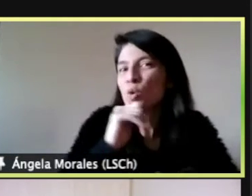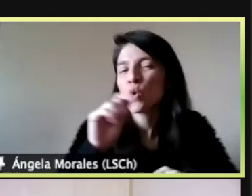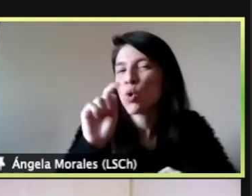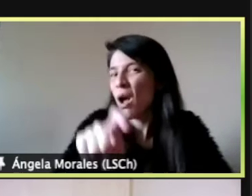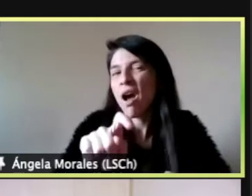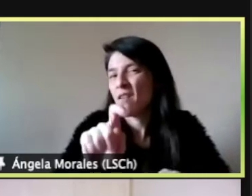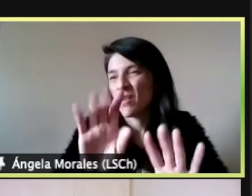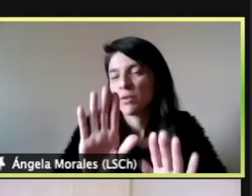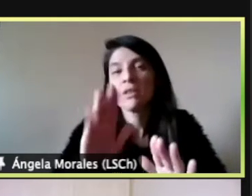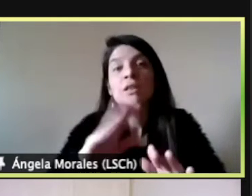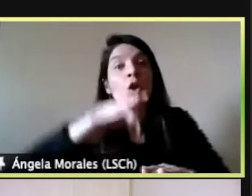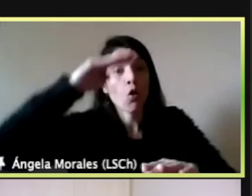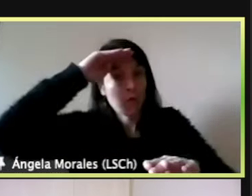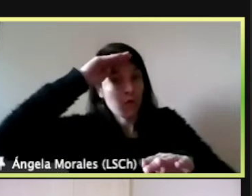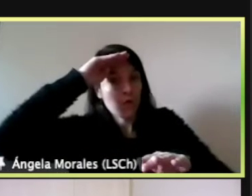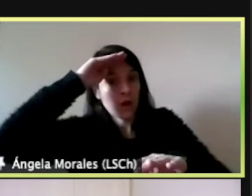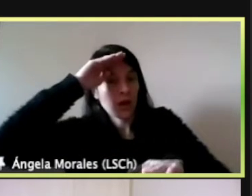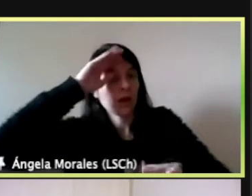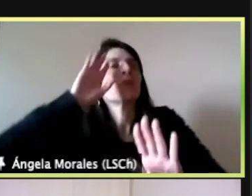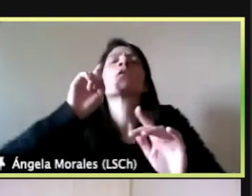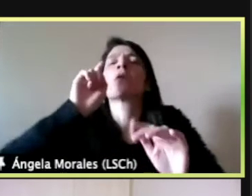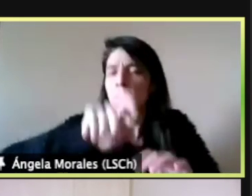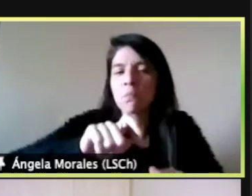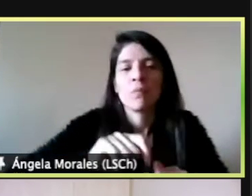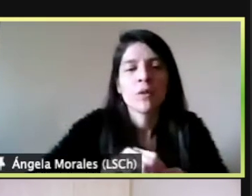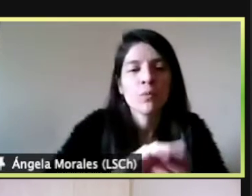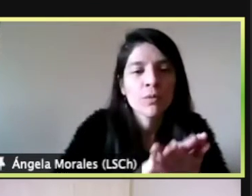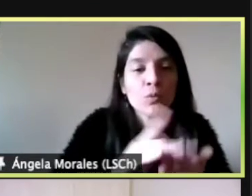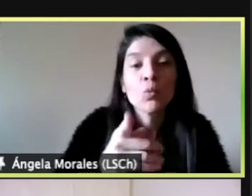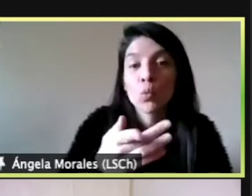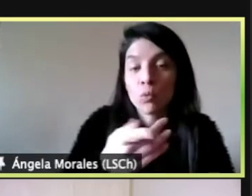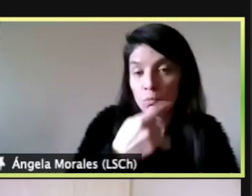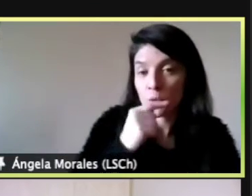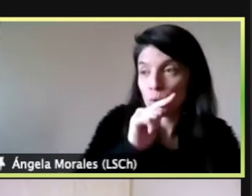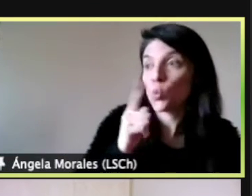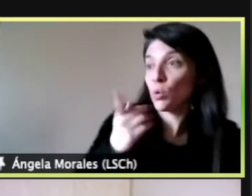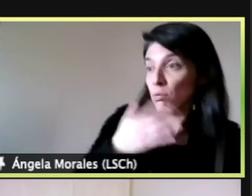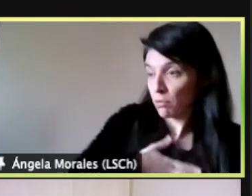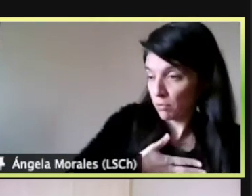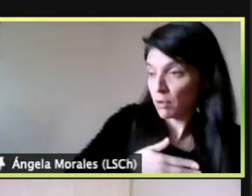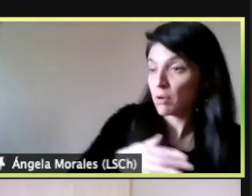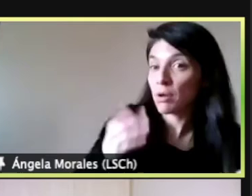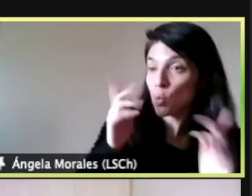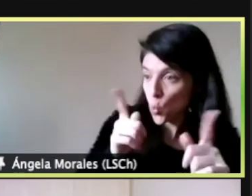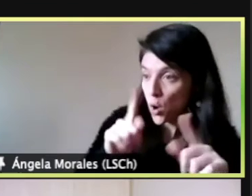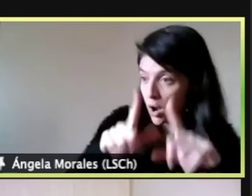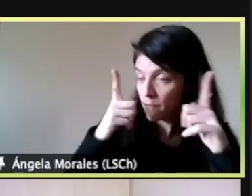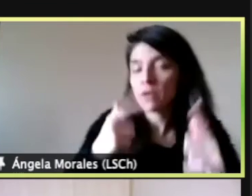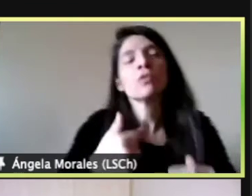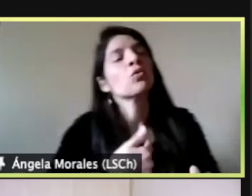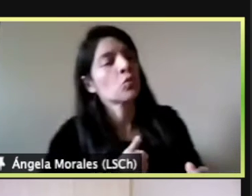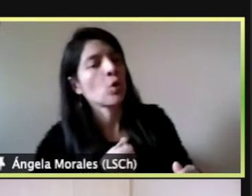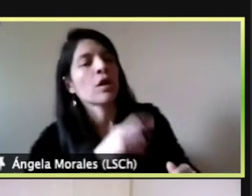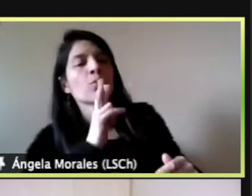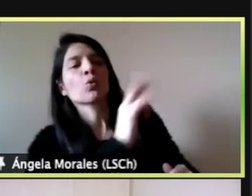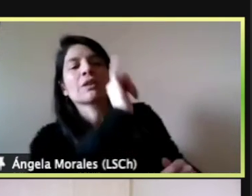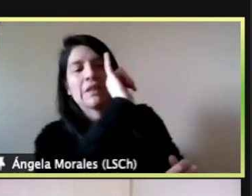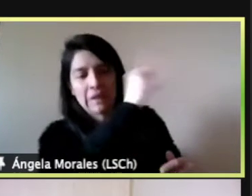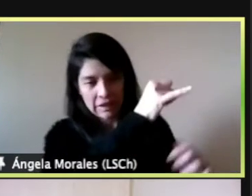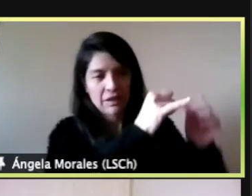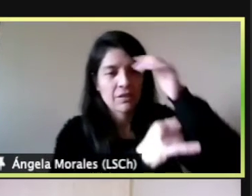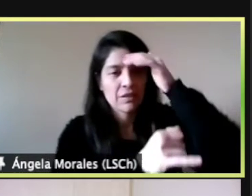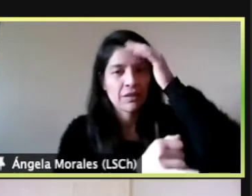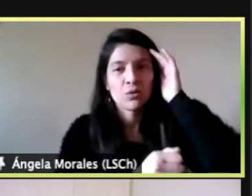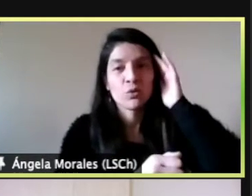todos modos y ahí me pregunta, yo le voy a decir que sí, ¿ya? Y aquí, ¿qué es lo